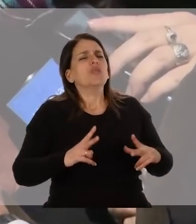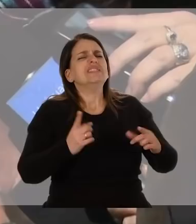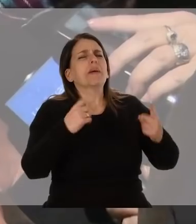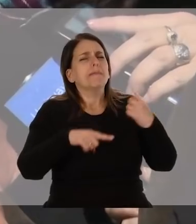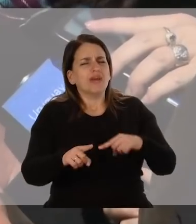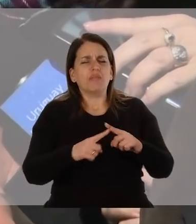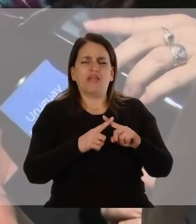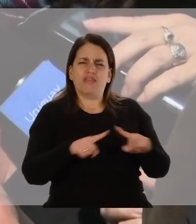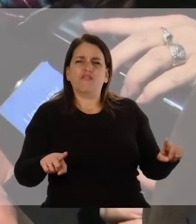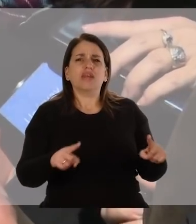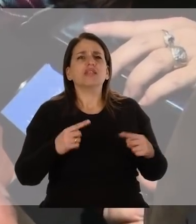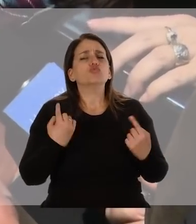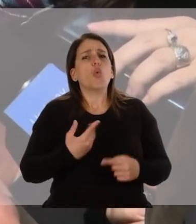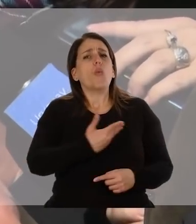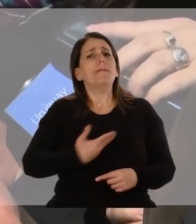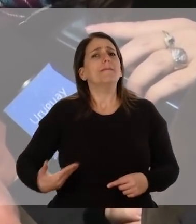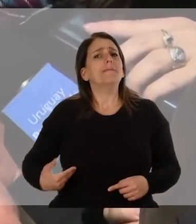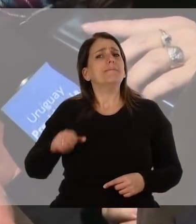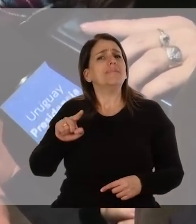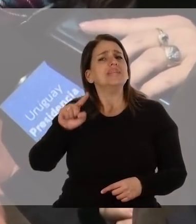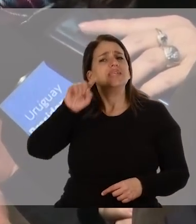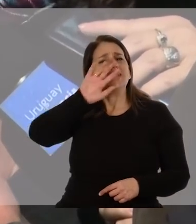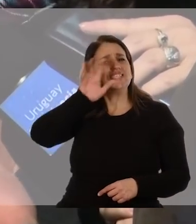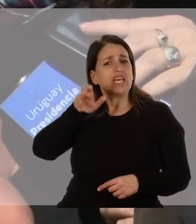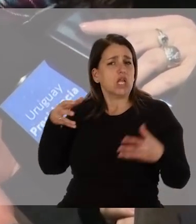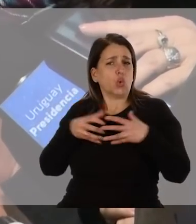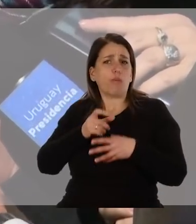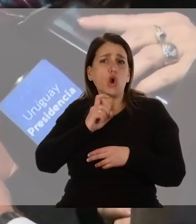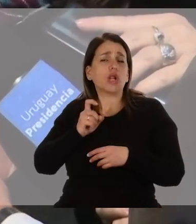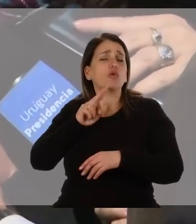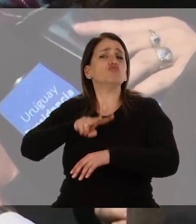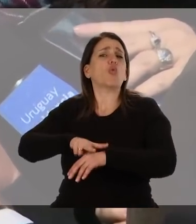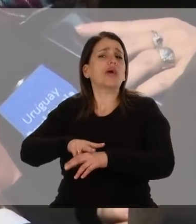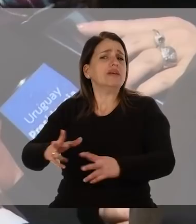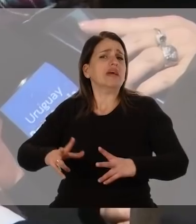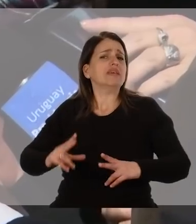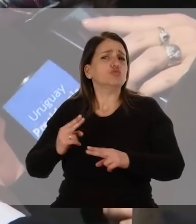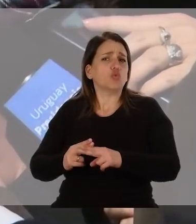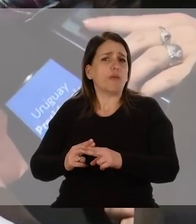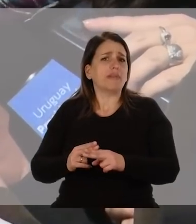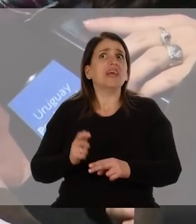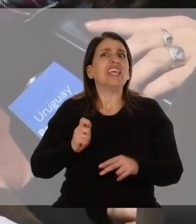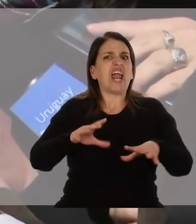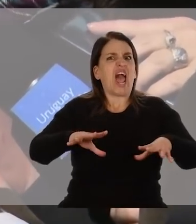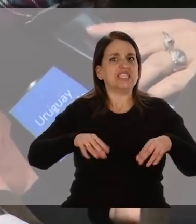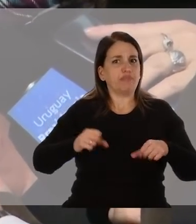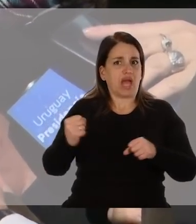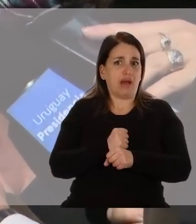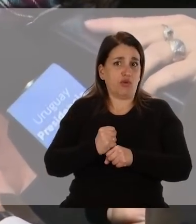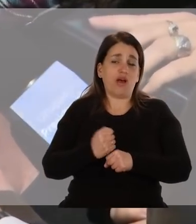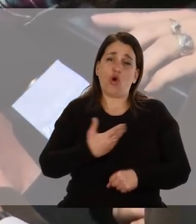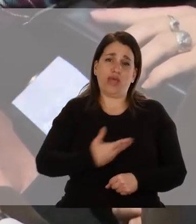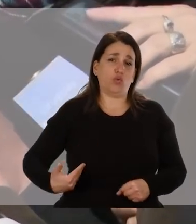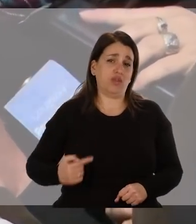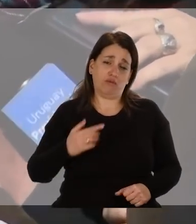que tú hacías. Lo que hace el presidente Sanguinetti o el Partido Colorado es una sugerencia. La aceptación le